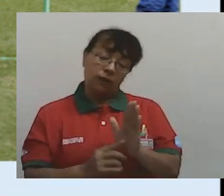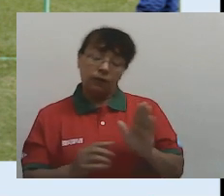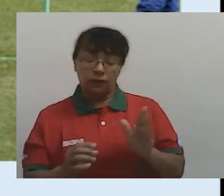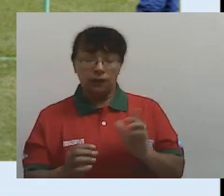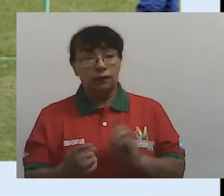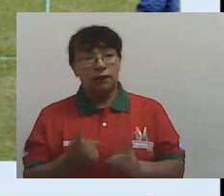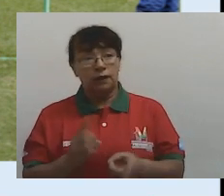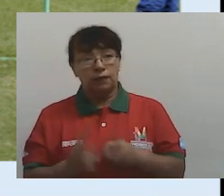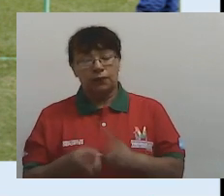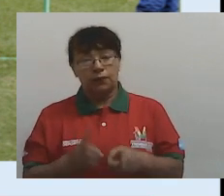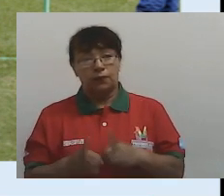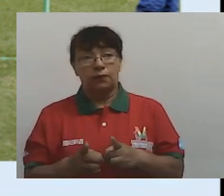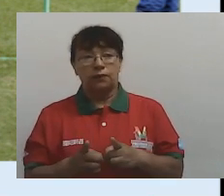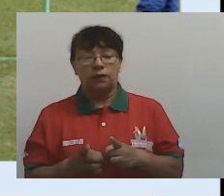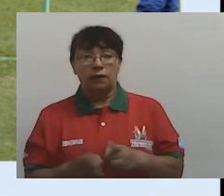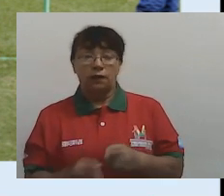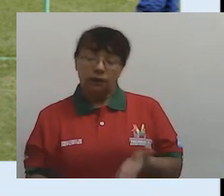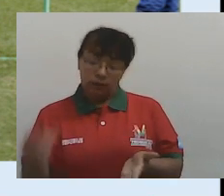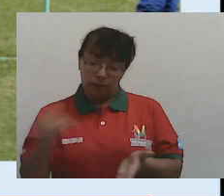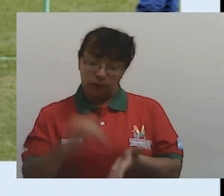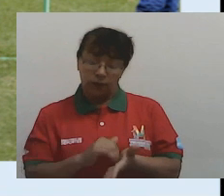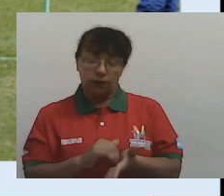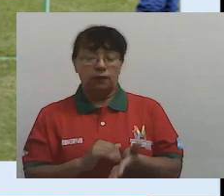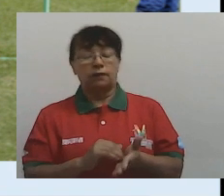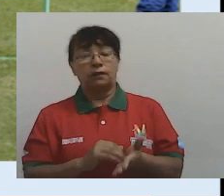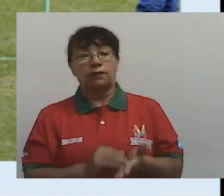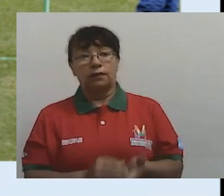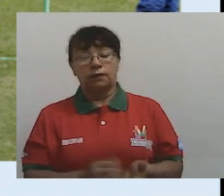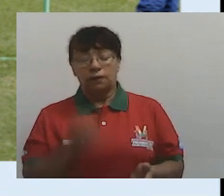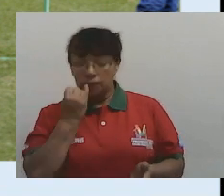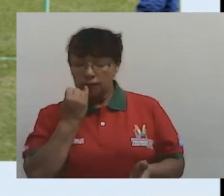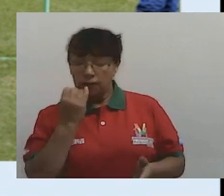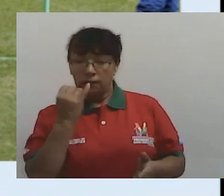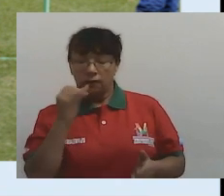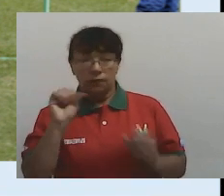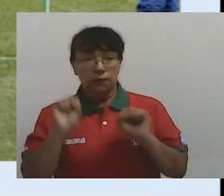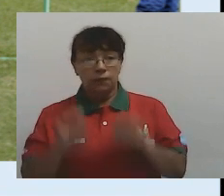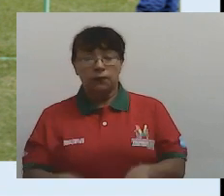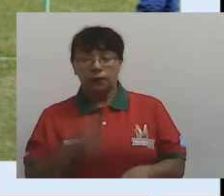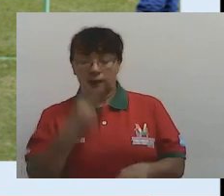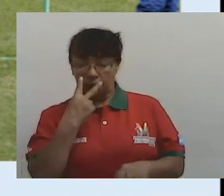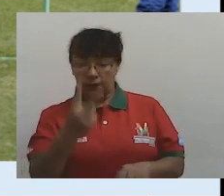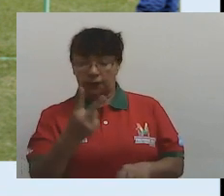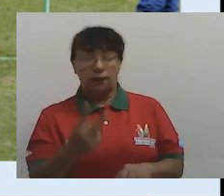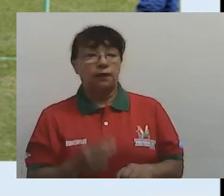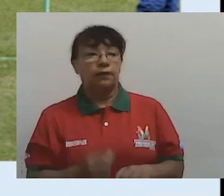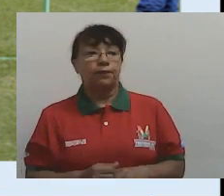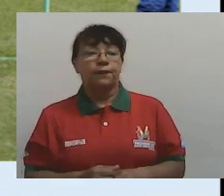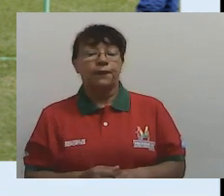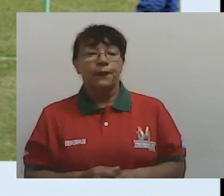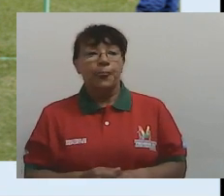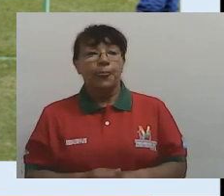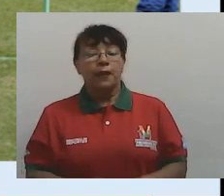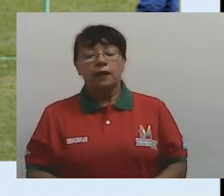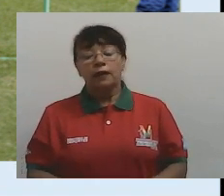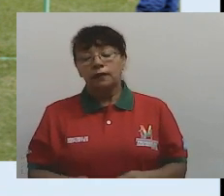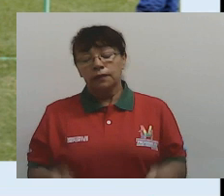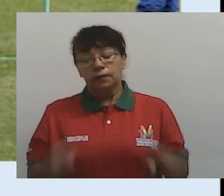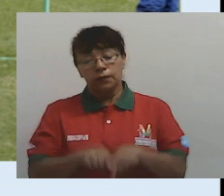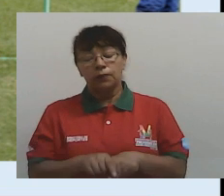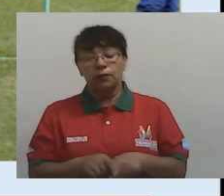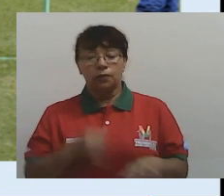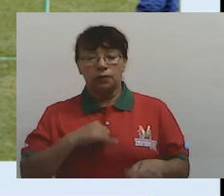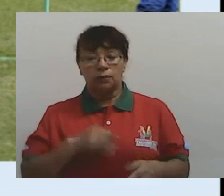ejecutado para que el niño también pueda ser eficiente en el ejercicio. ¿Cómo le voy a pedir yo, como juez o como entrenador, que tenga un